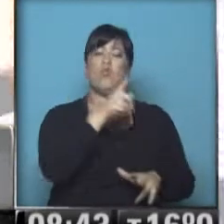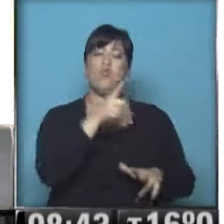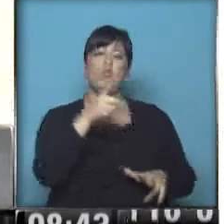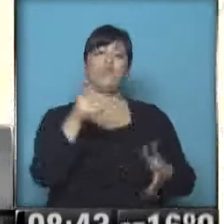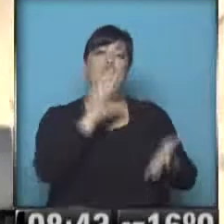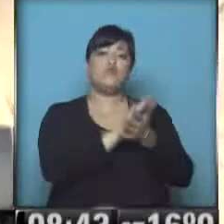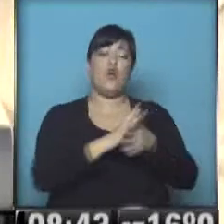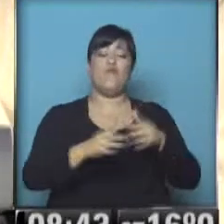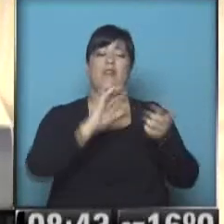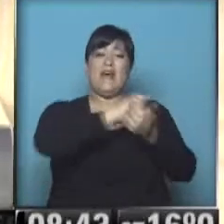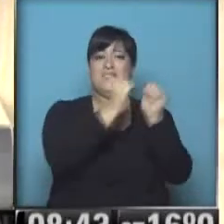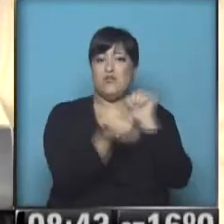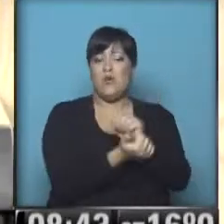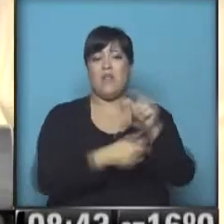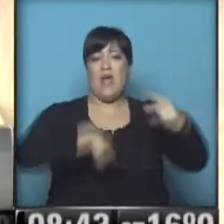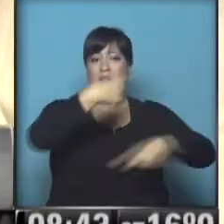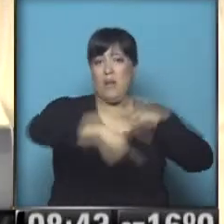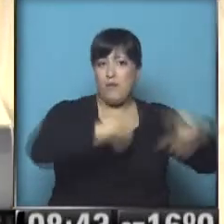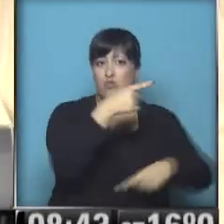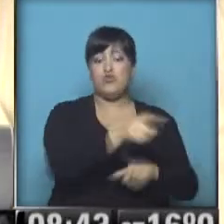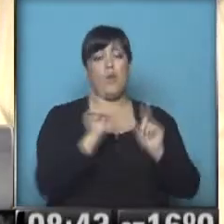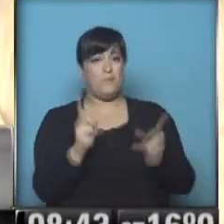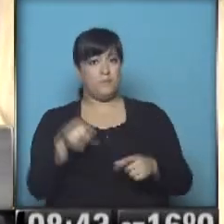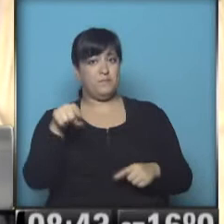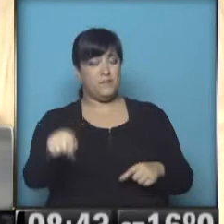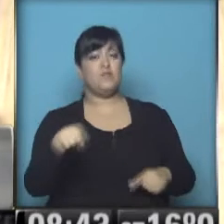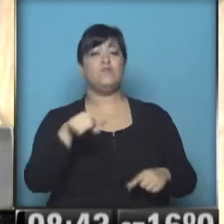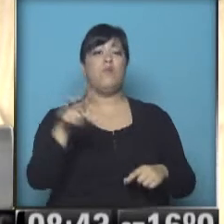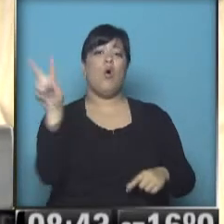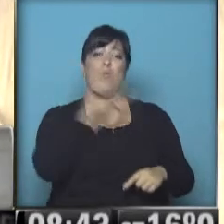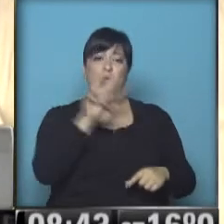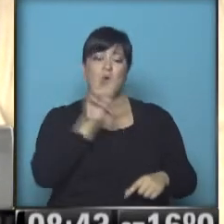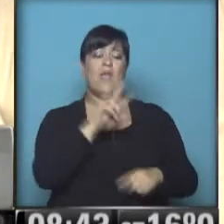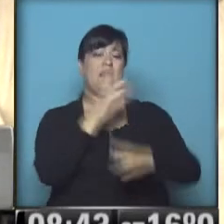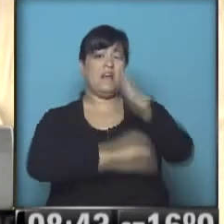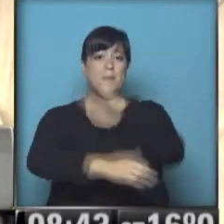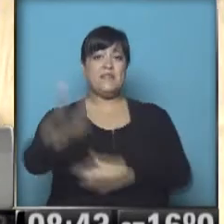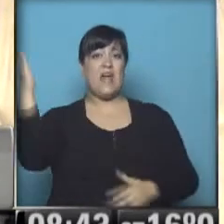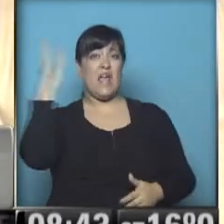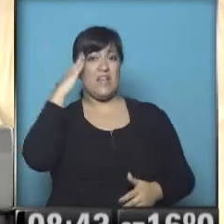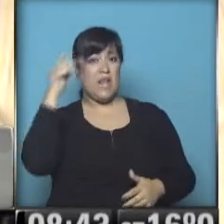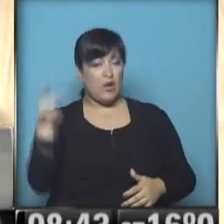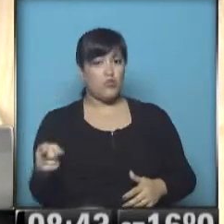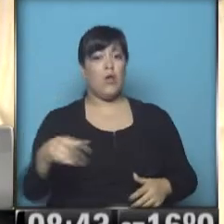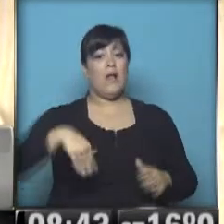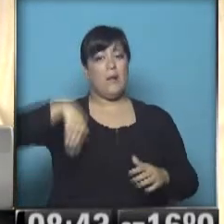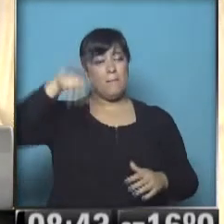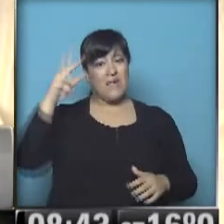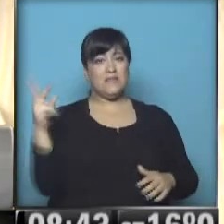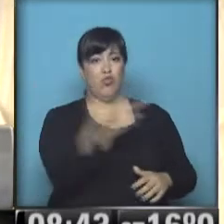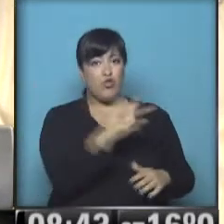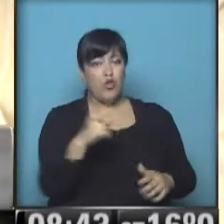reproductiva. Este grupo poblacional, al igual que las mujeres con discapacidad intelectual, son las que más, diría yo,